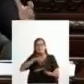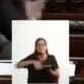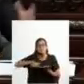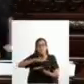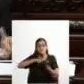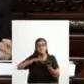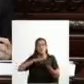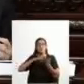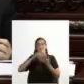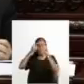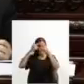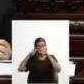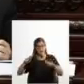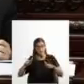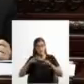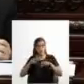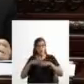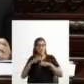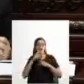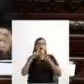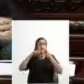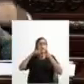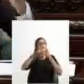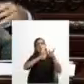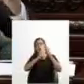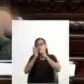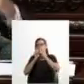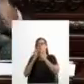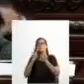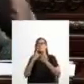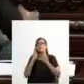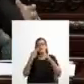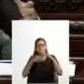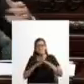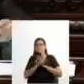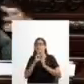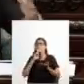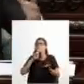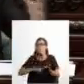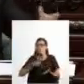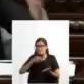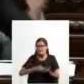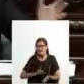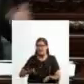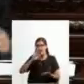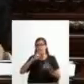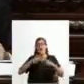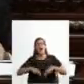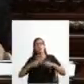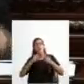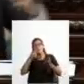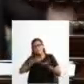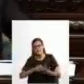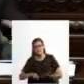de la agropecuaria es realizando acuerdos comerciales para ingresar sin pagar impuestos, sin pagar tributos a aduaneros,